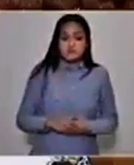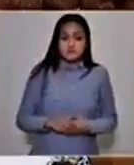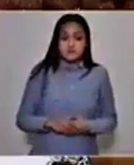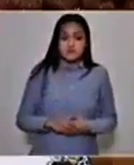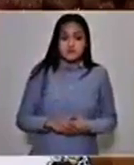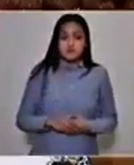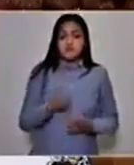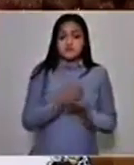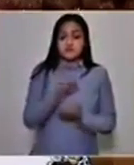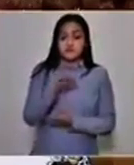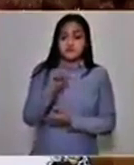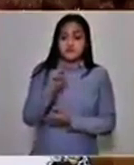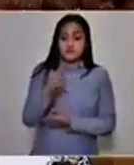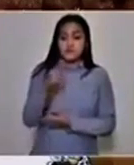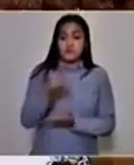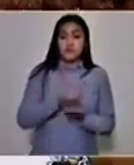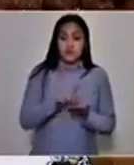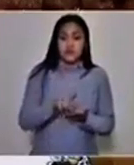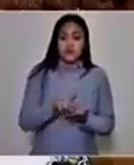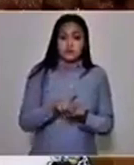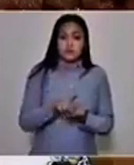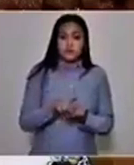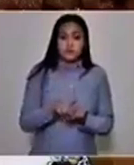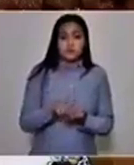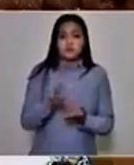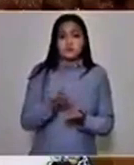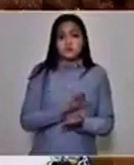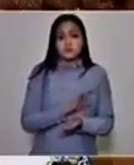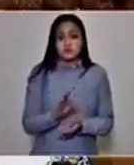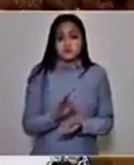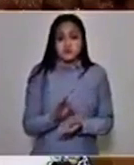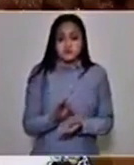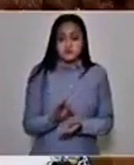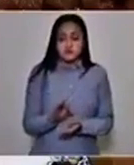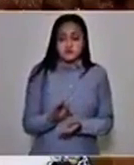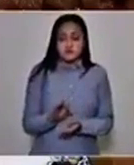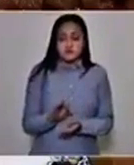El cobro del DAP de ese derecho no podía ser